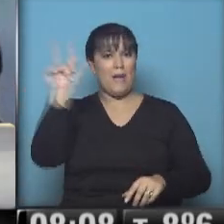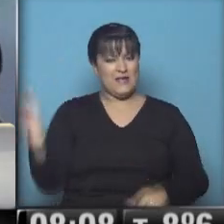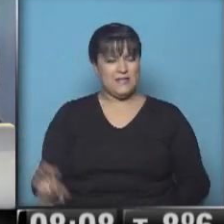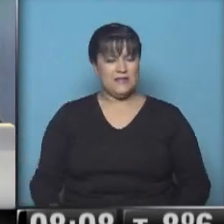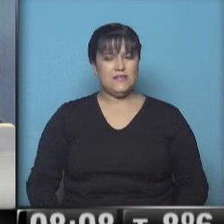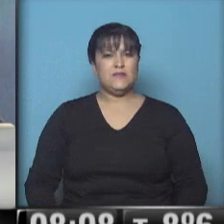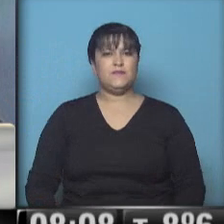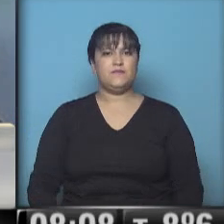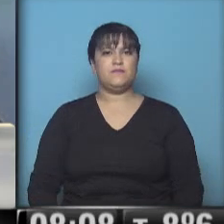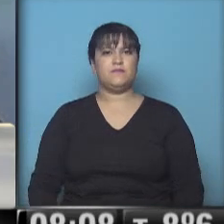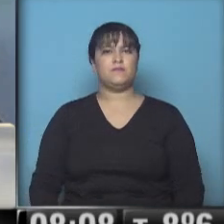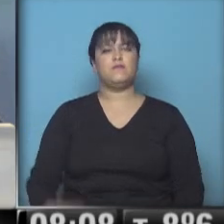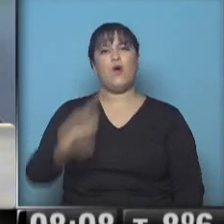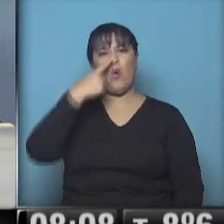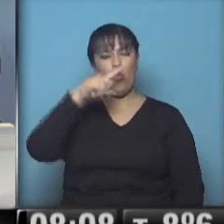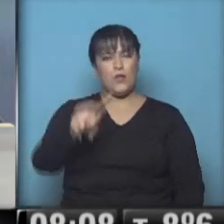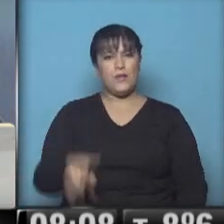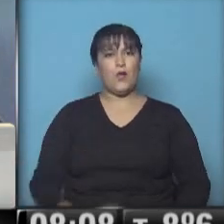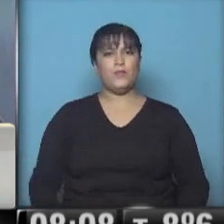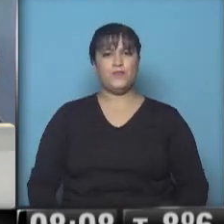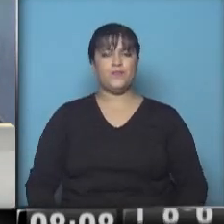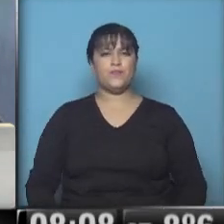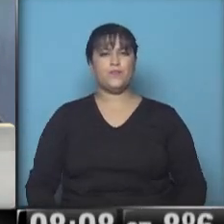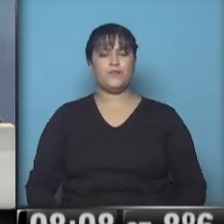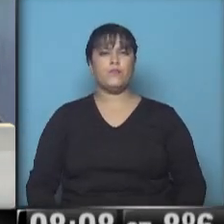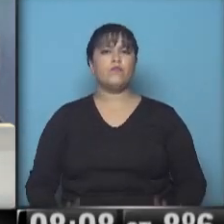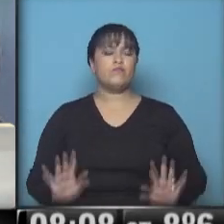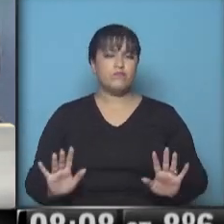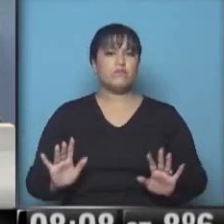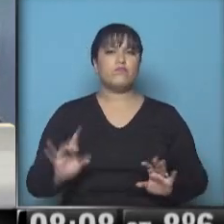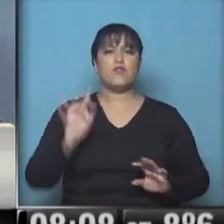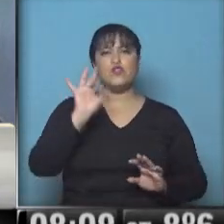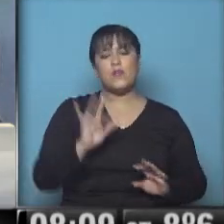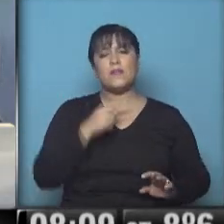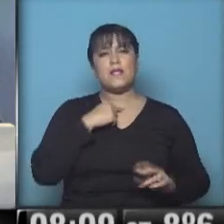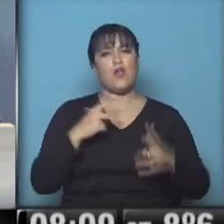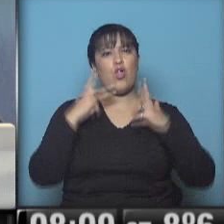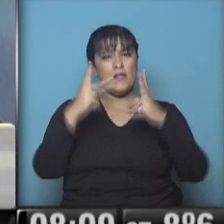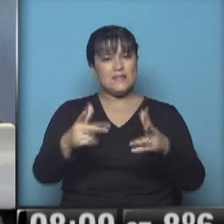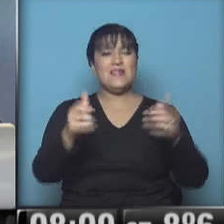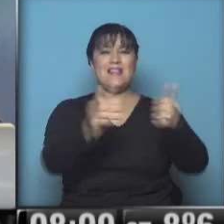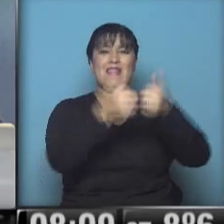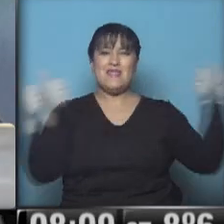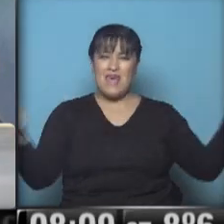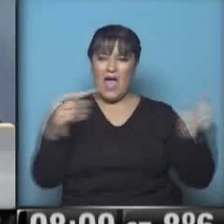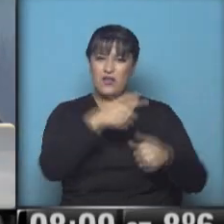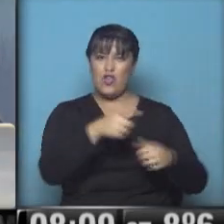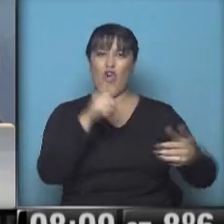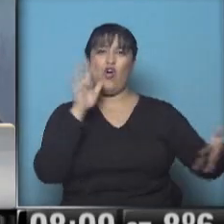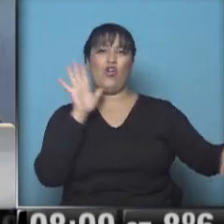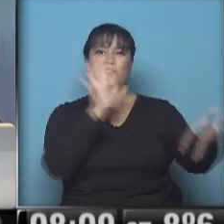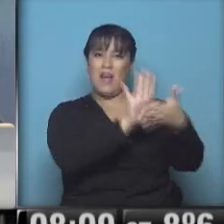eh Y por último simplemente en virtud de que este un matutino lo pone en una etapa